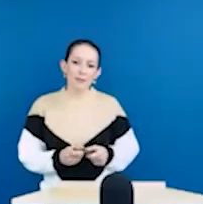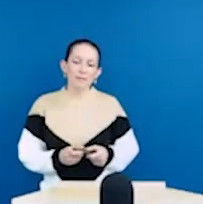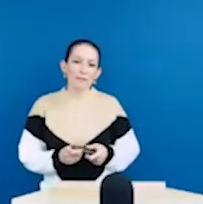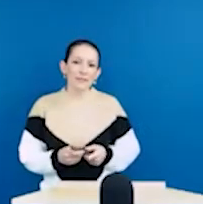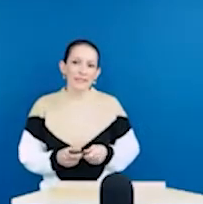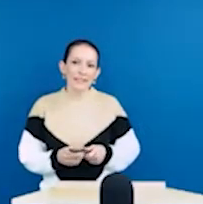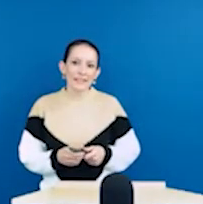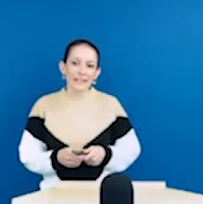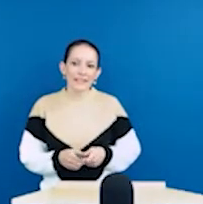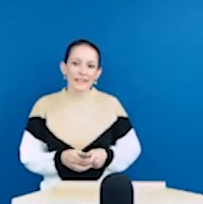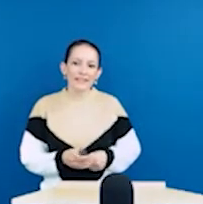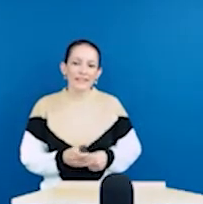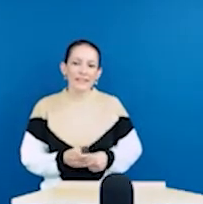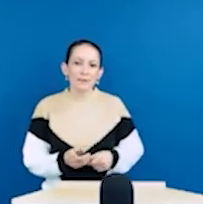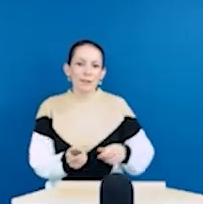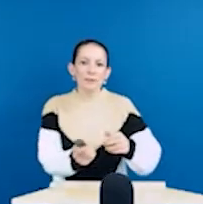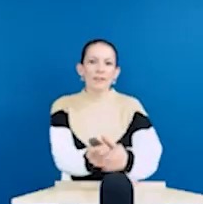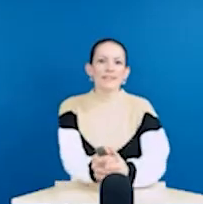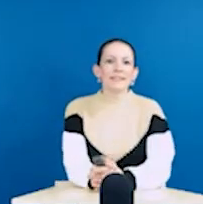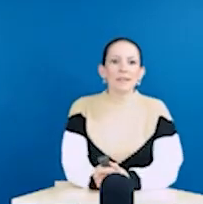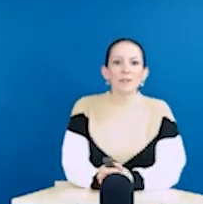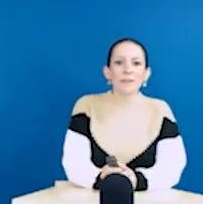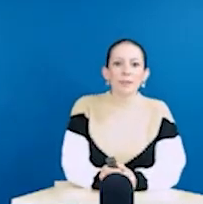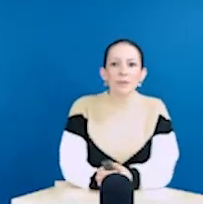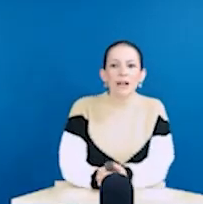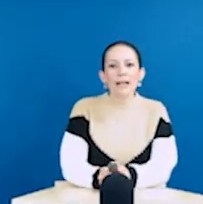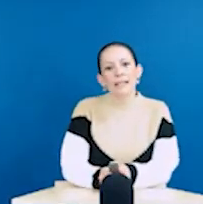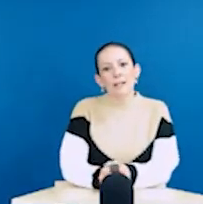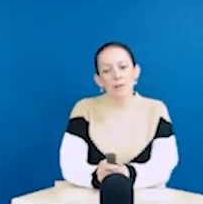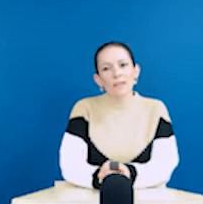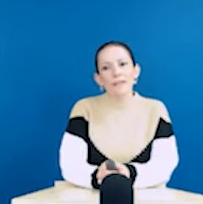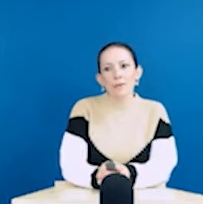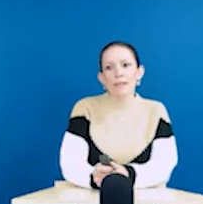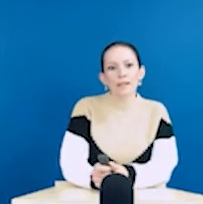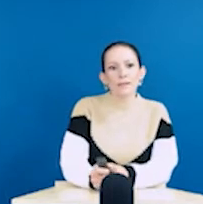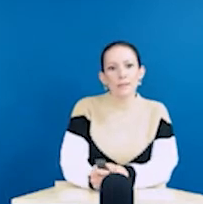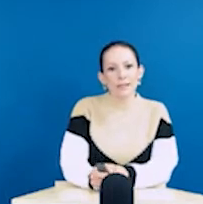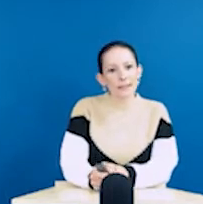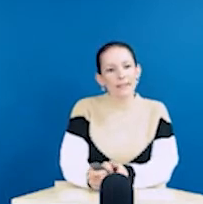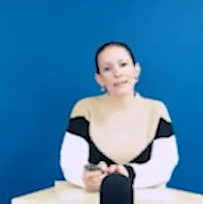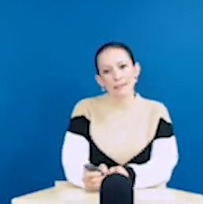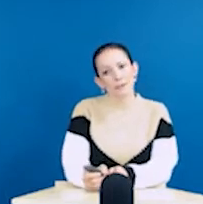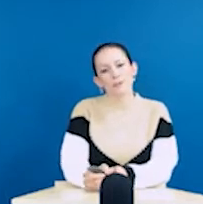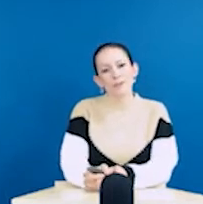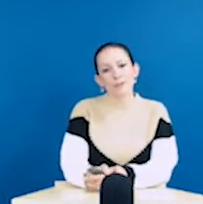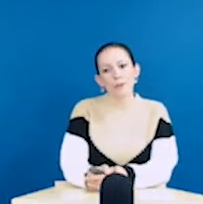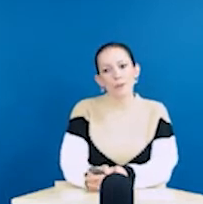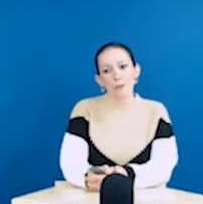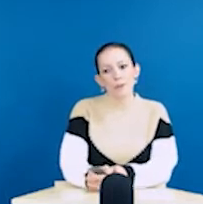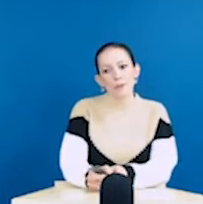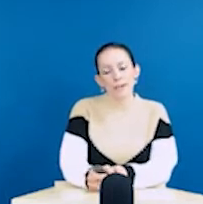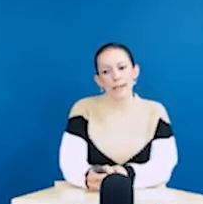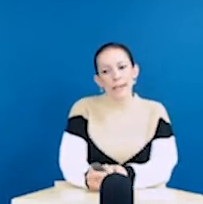El día de hoy vamos a hacer una conferencia con respecto al rol que tiene el auxiliar de enfermería en la atención de